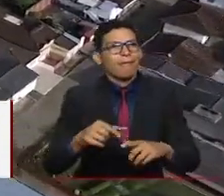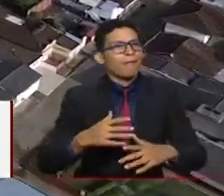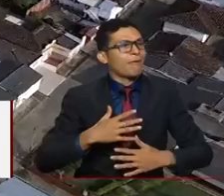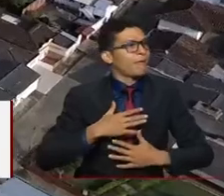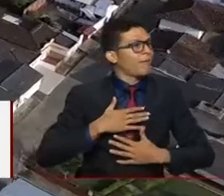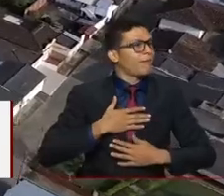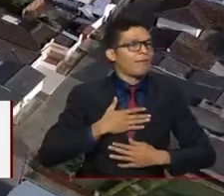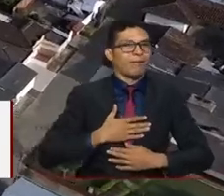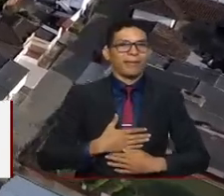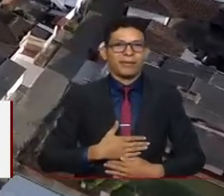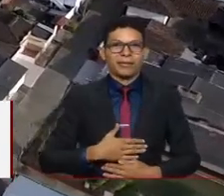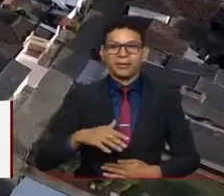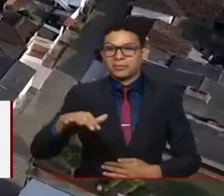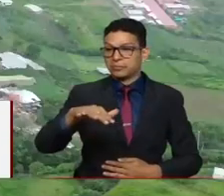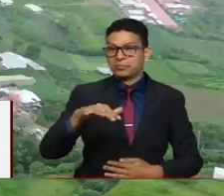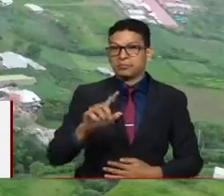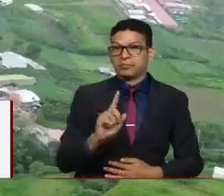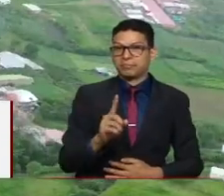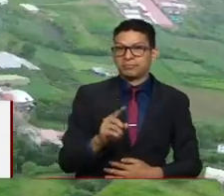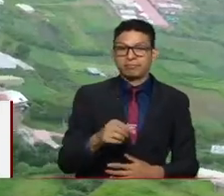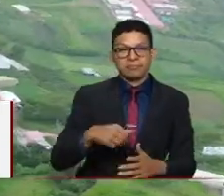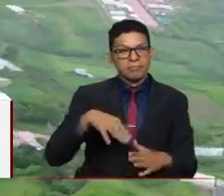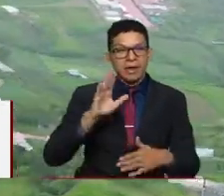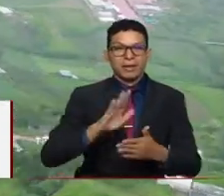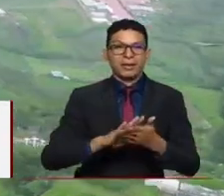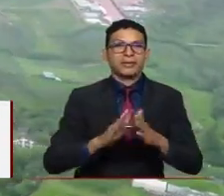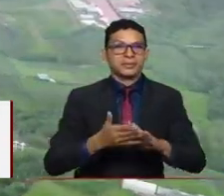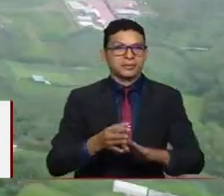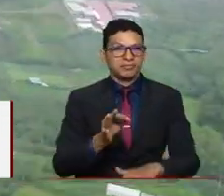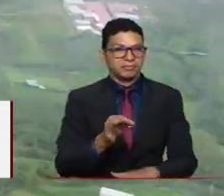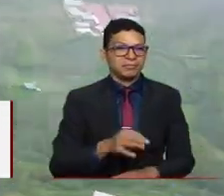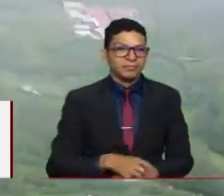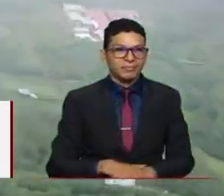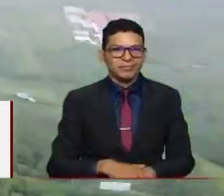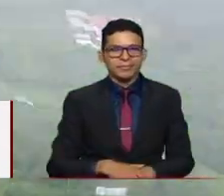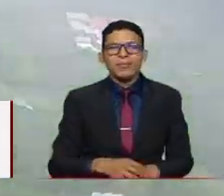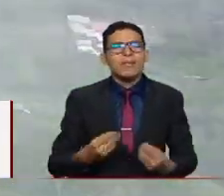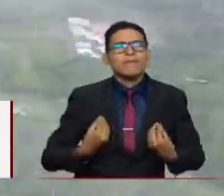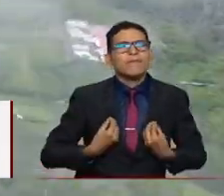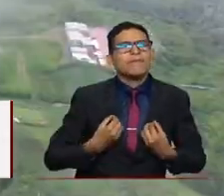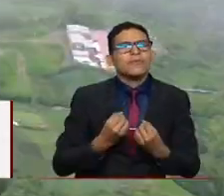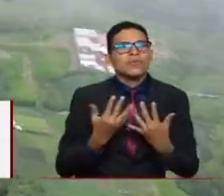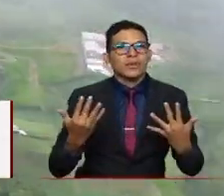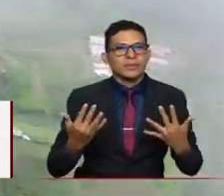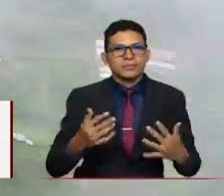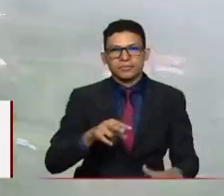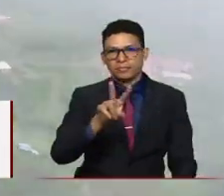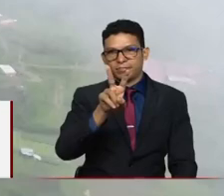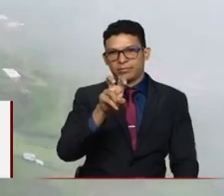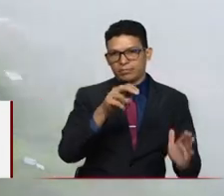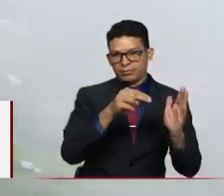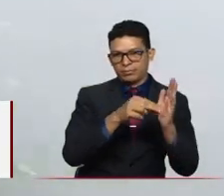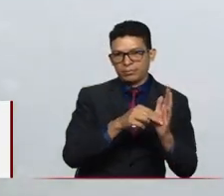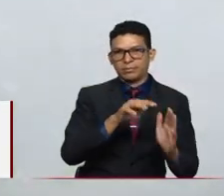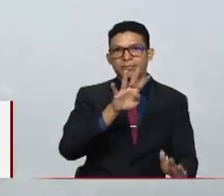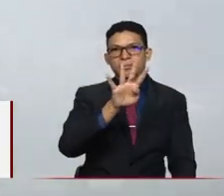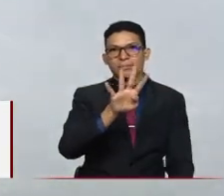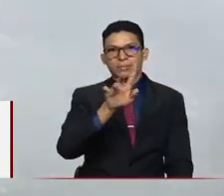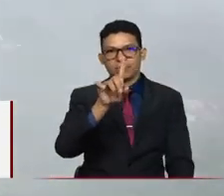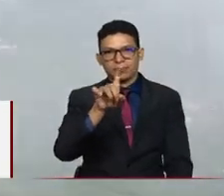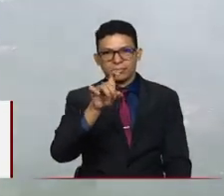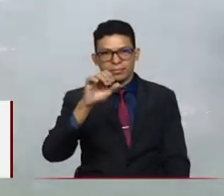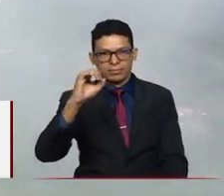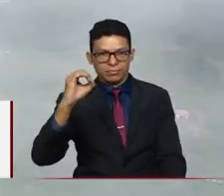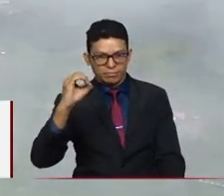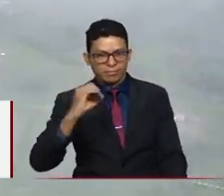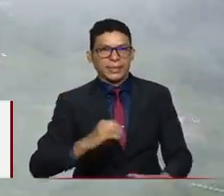porque es un municipio muy Pacífico Cuántos habitantes aproximadamente 7400 60 más o